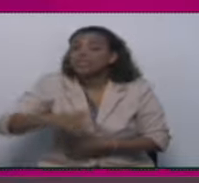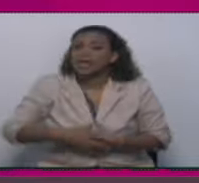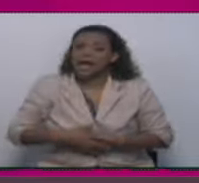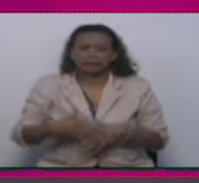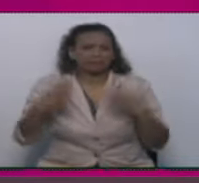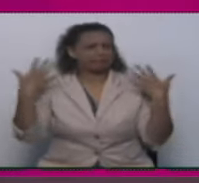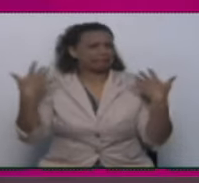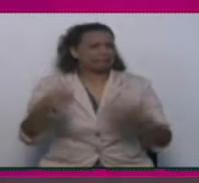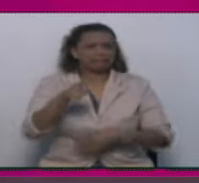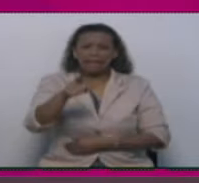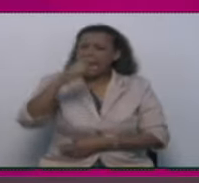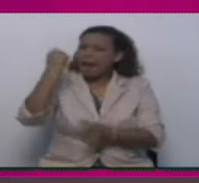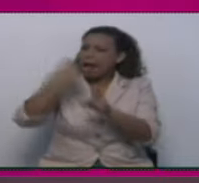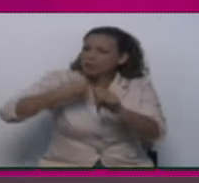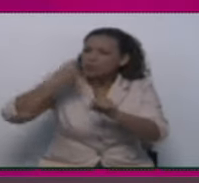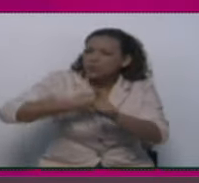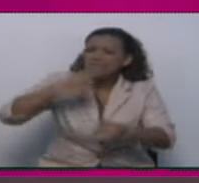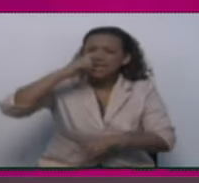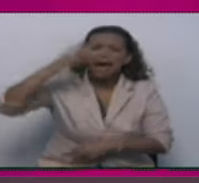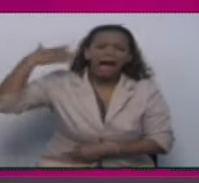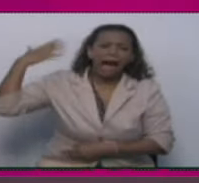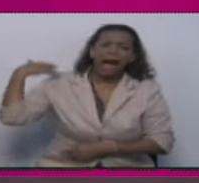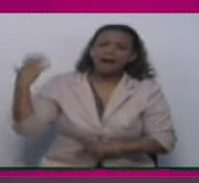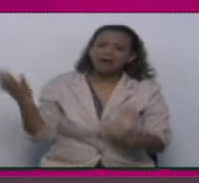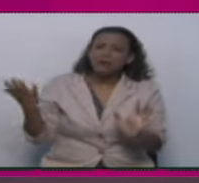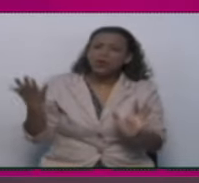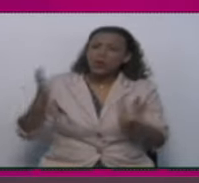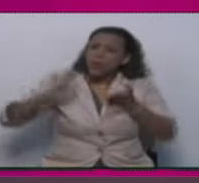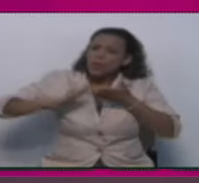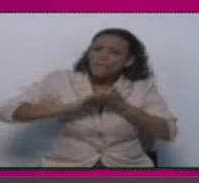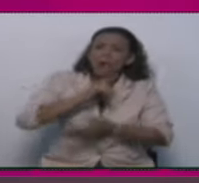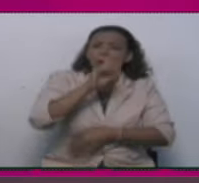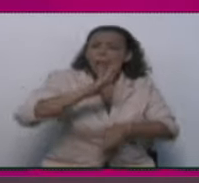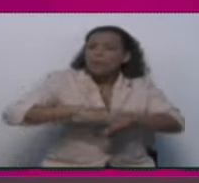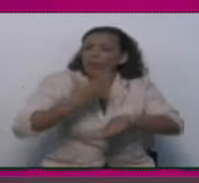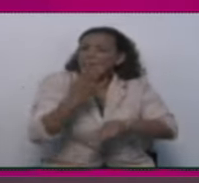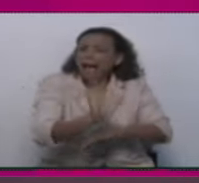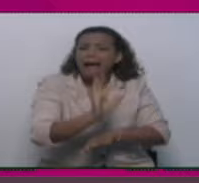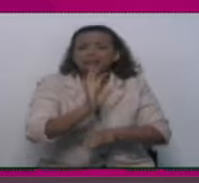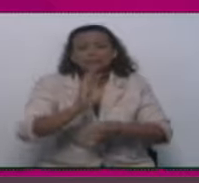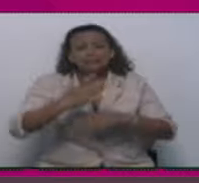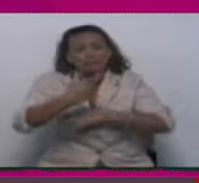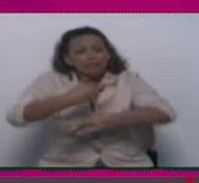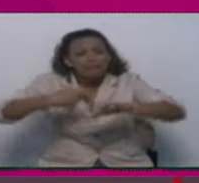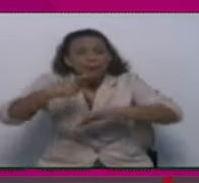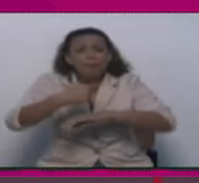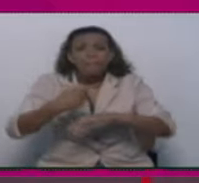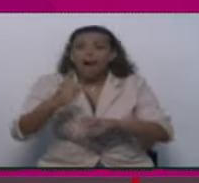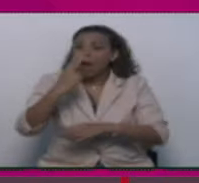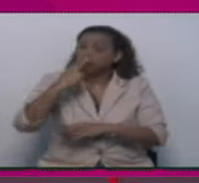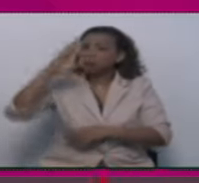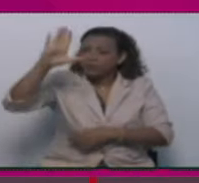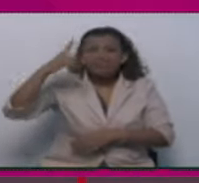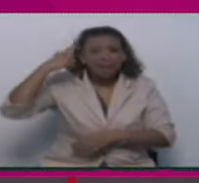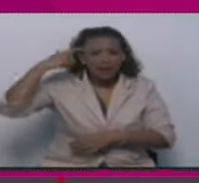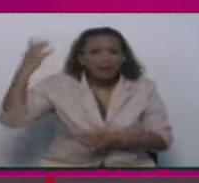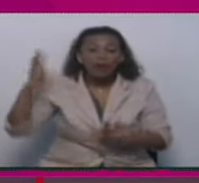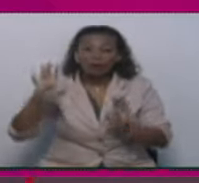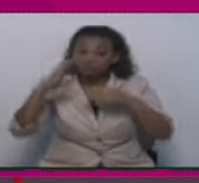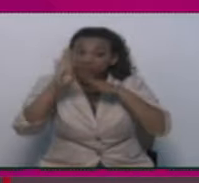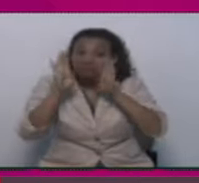Desprestigio total de la lucha que tuvieron contra el exterminio de Hitler. Ya he